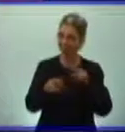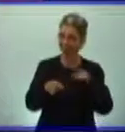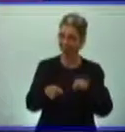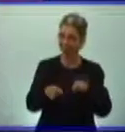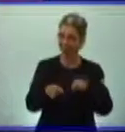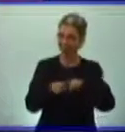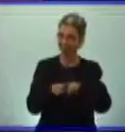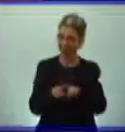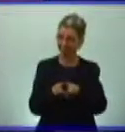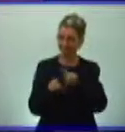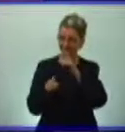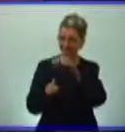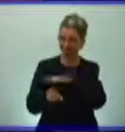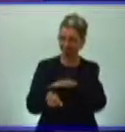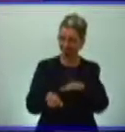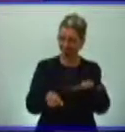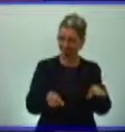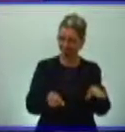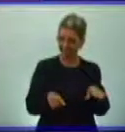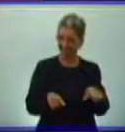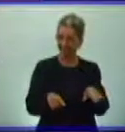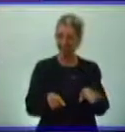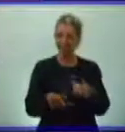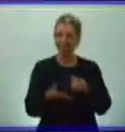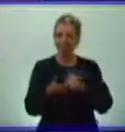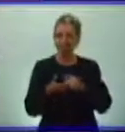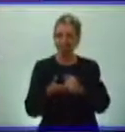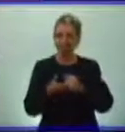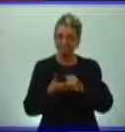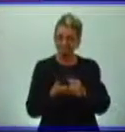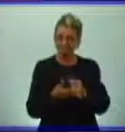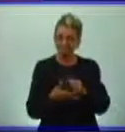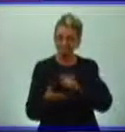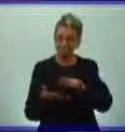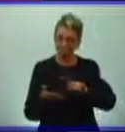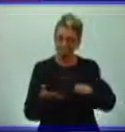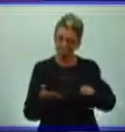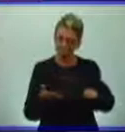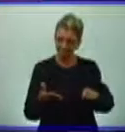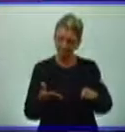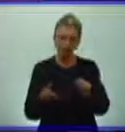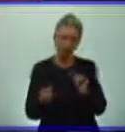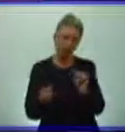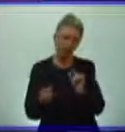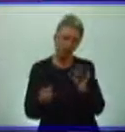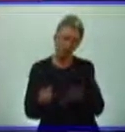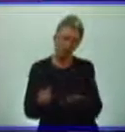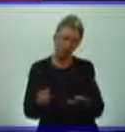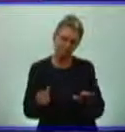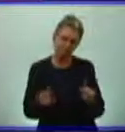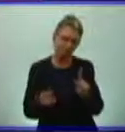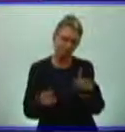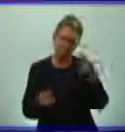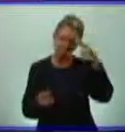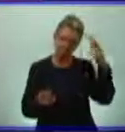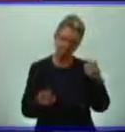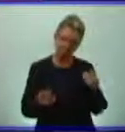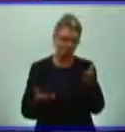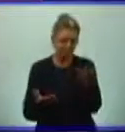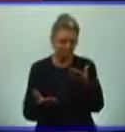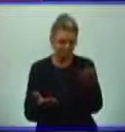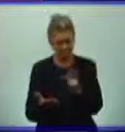los estudiantes, les recuerdo que ayuden en la copia de estas actividades porque ellos son muy pequeños y no tienen la habilidad para poder